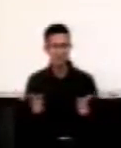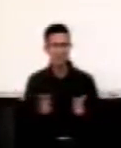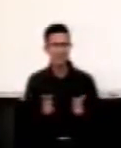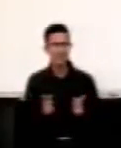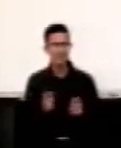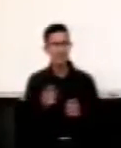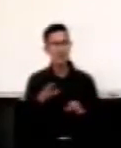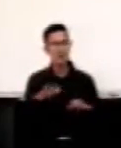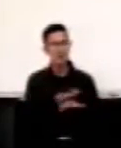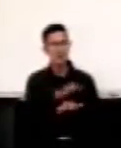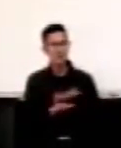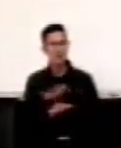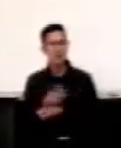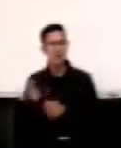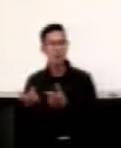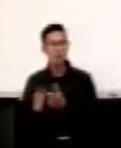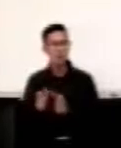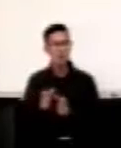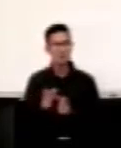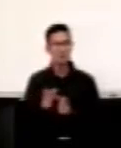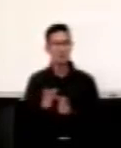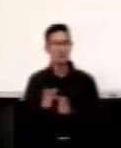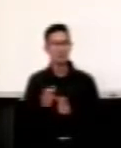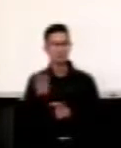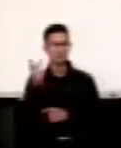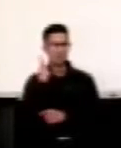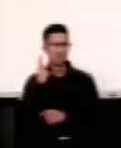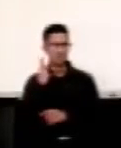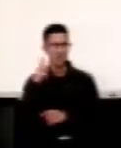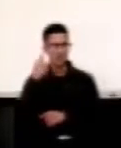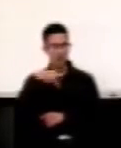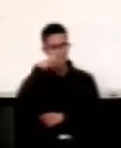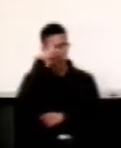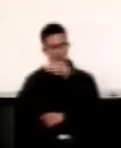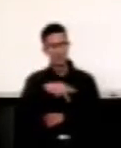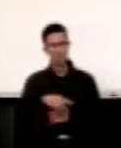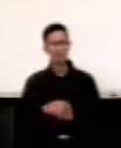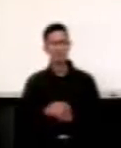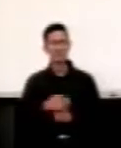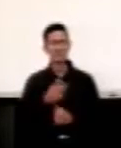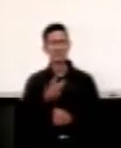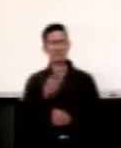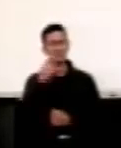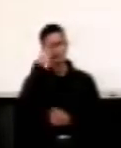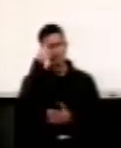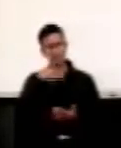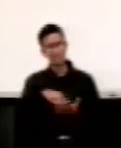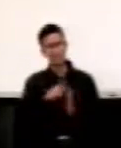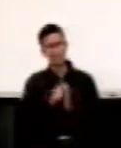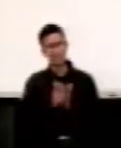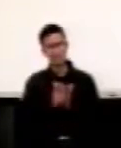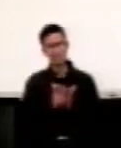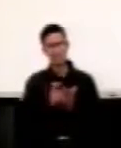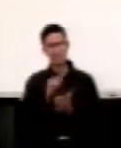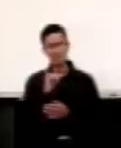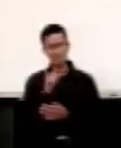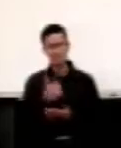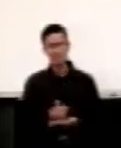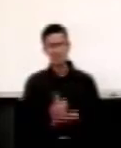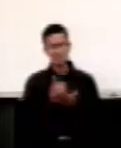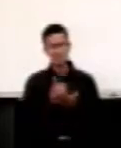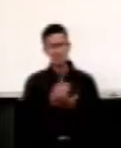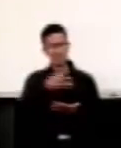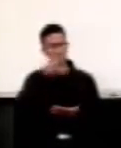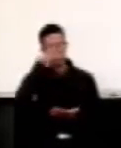en México. Y entonces, en ese sentido, creo yo que el libro es muy didáctico para